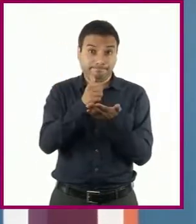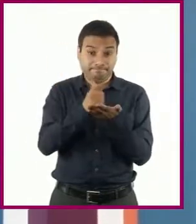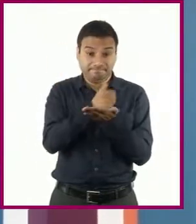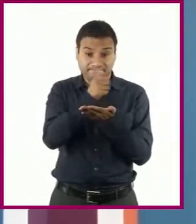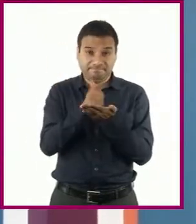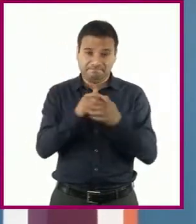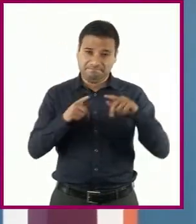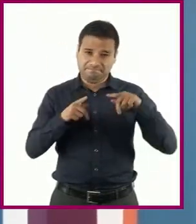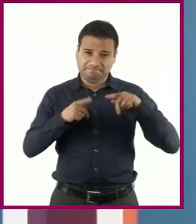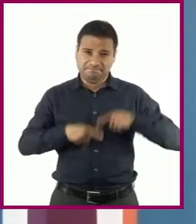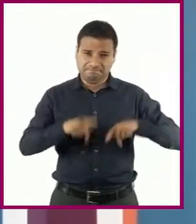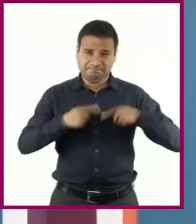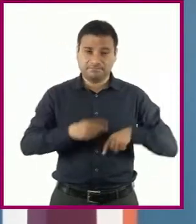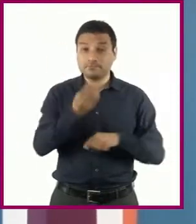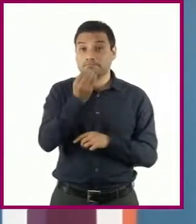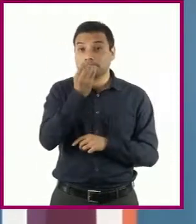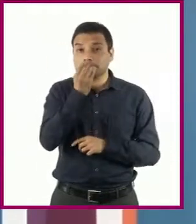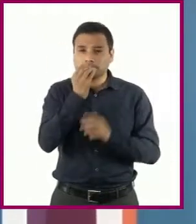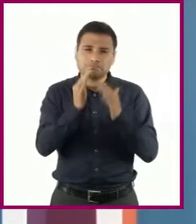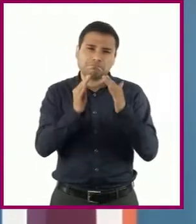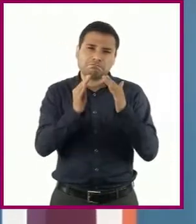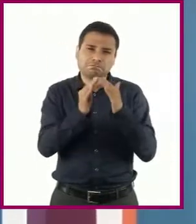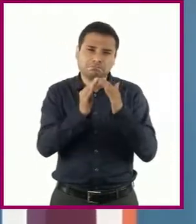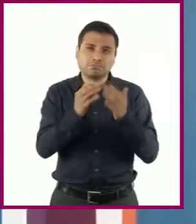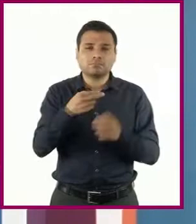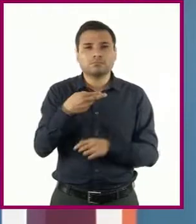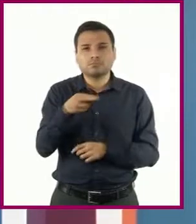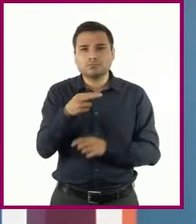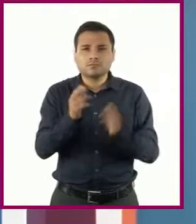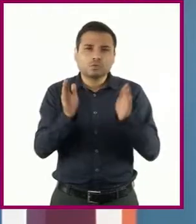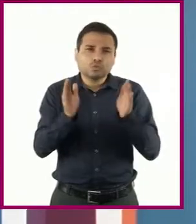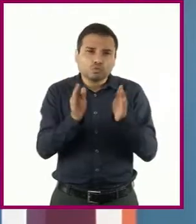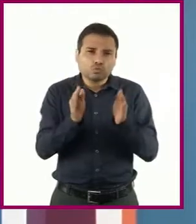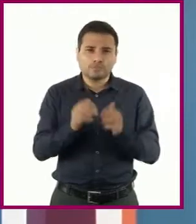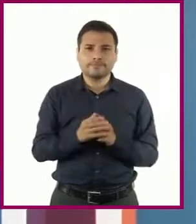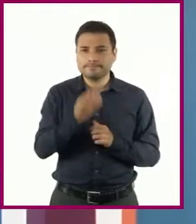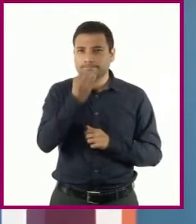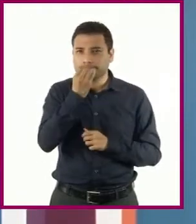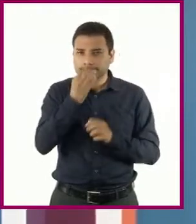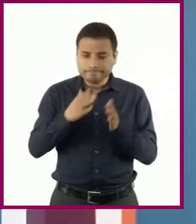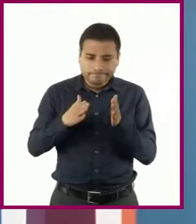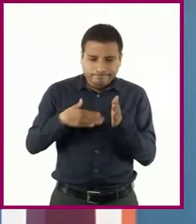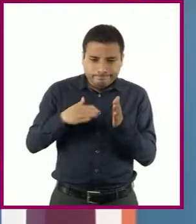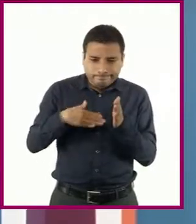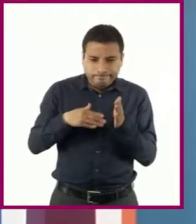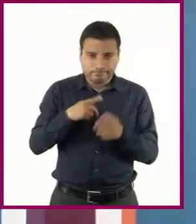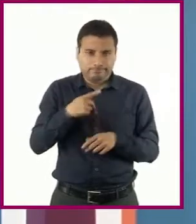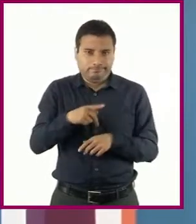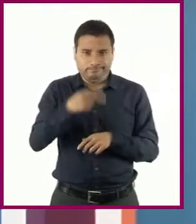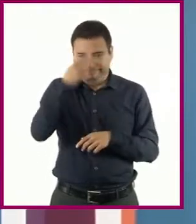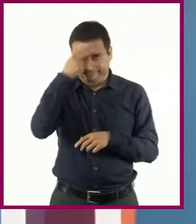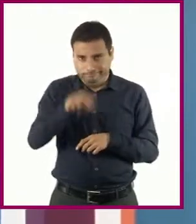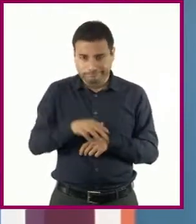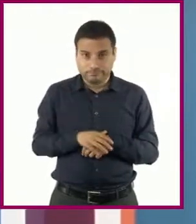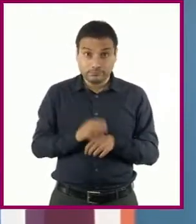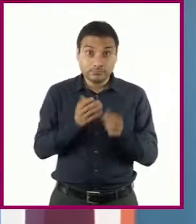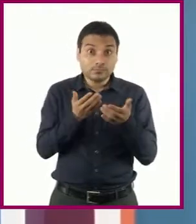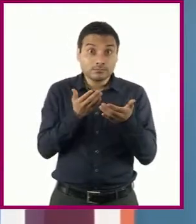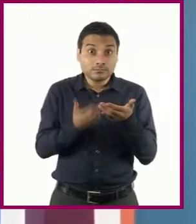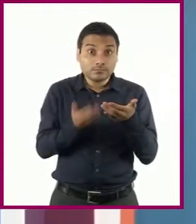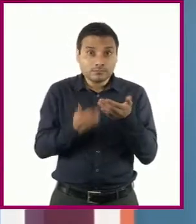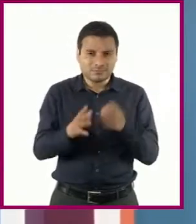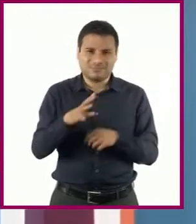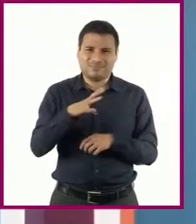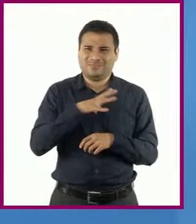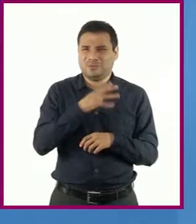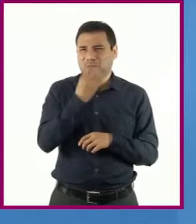las personas comían en sus casas o en pequeños restaurantes que preparaban comida típica de la región. Pero en la actualidad pueden